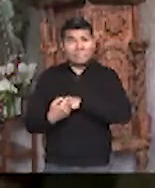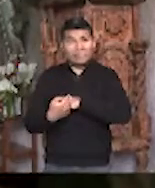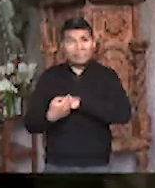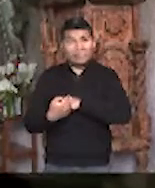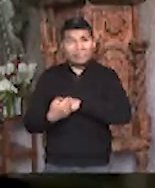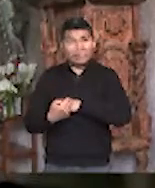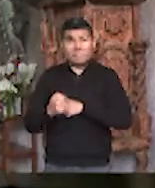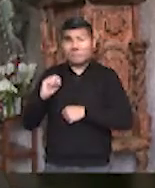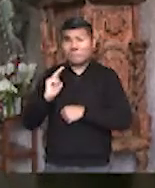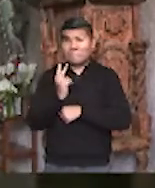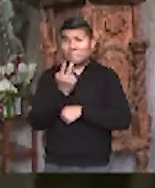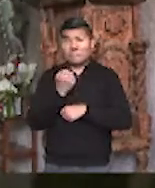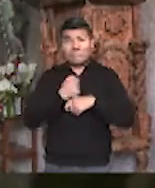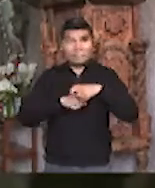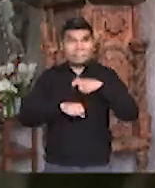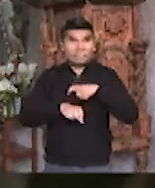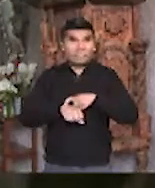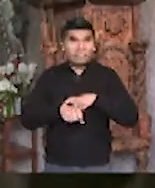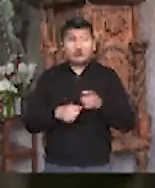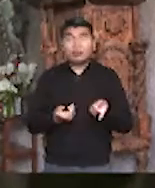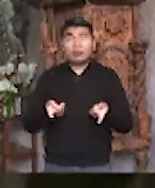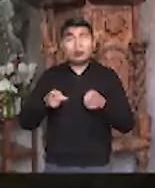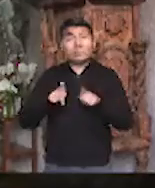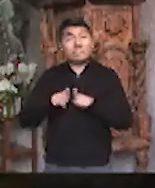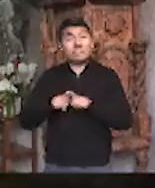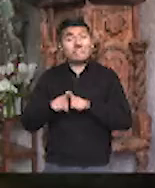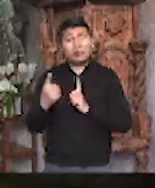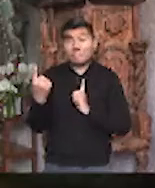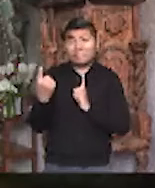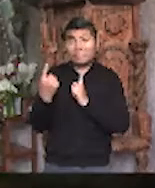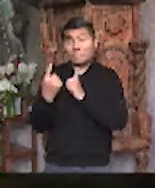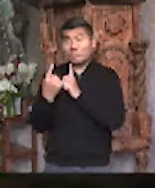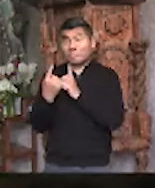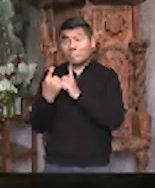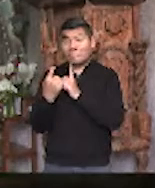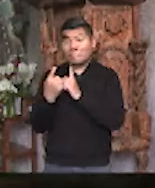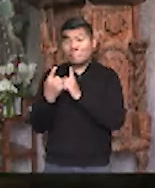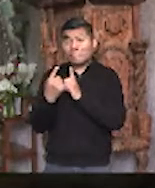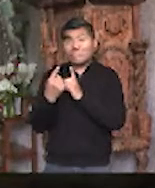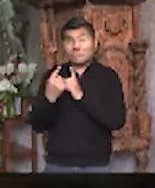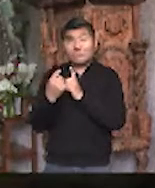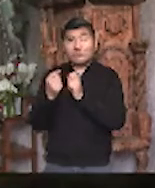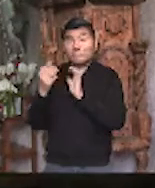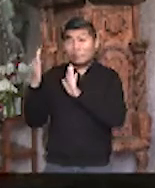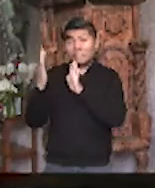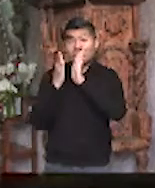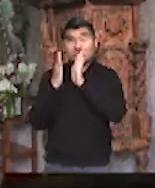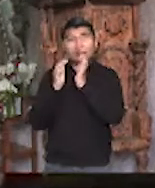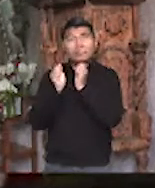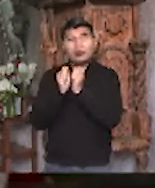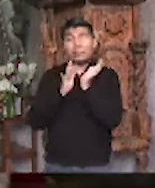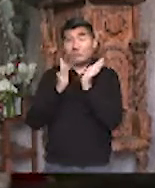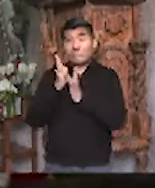segundo momento cuando se encuentran delante de jesús el señor